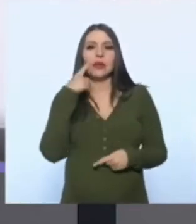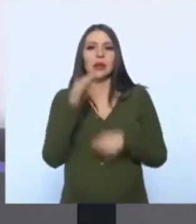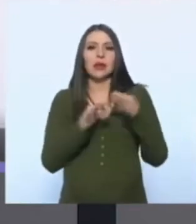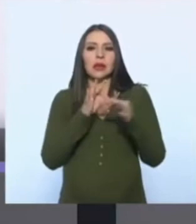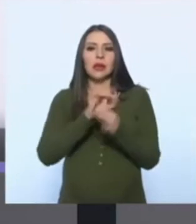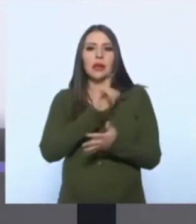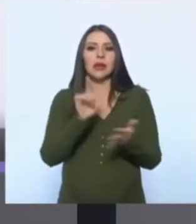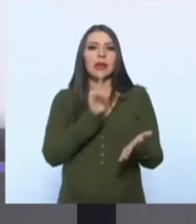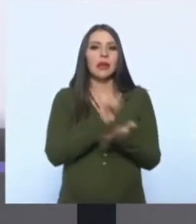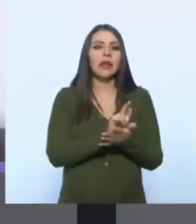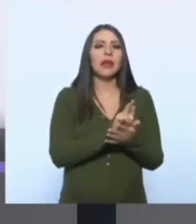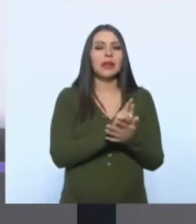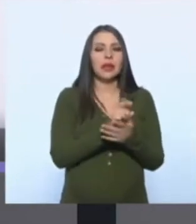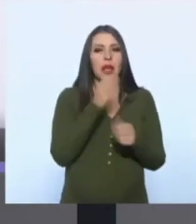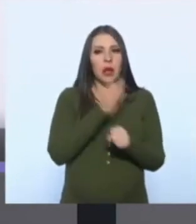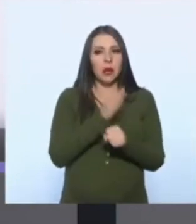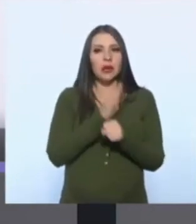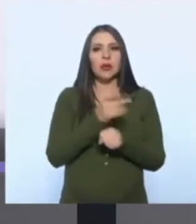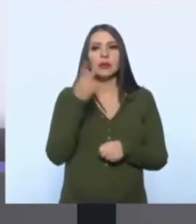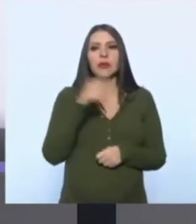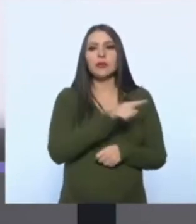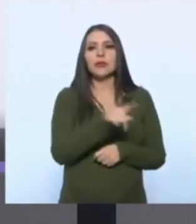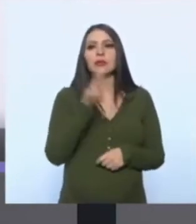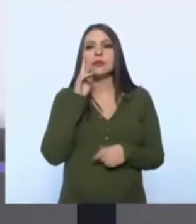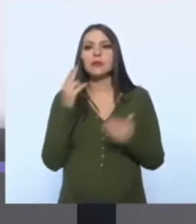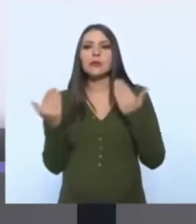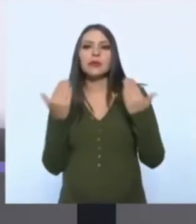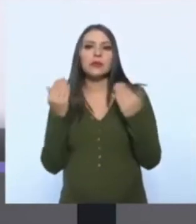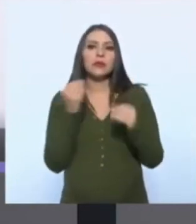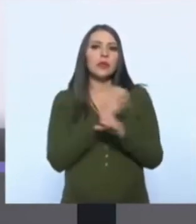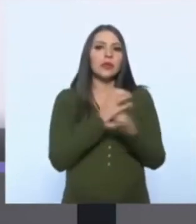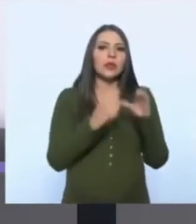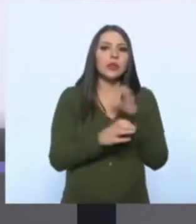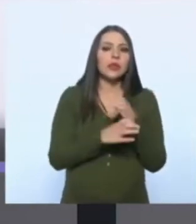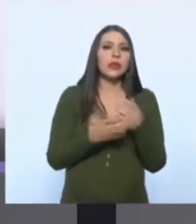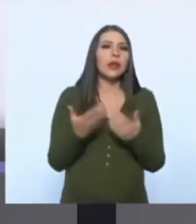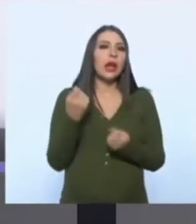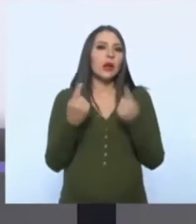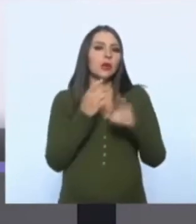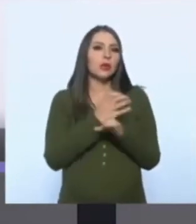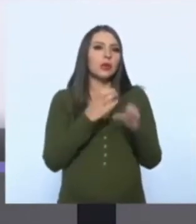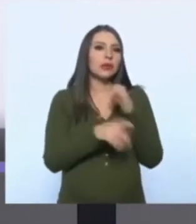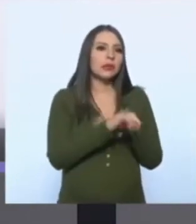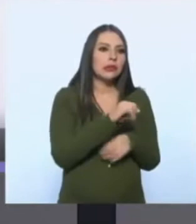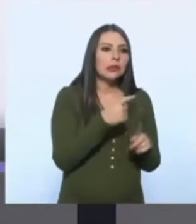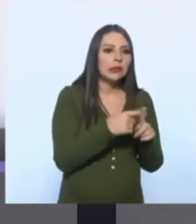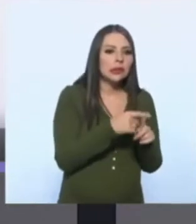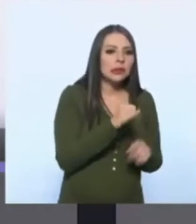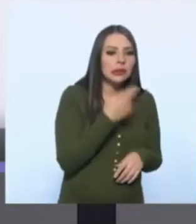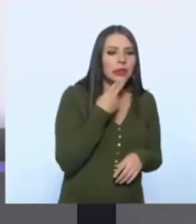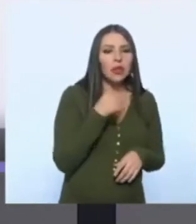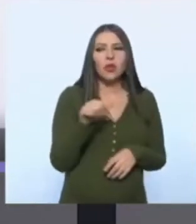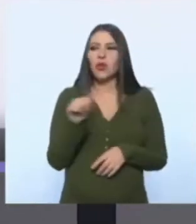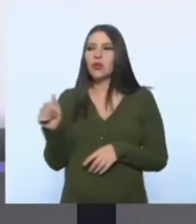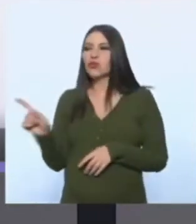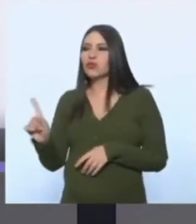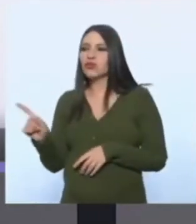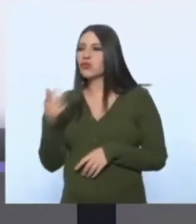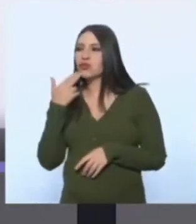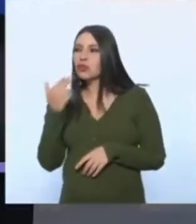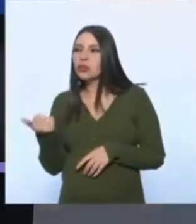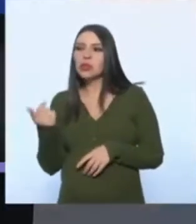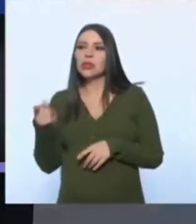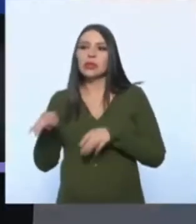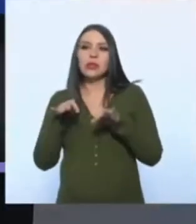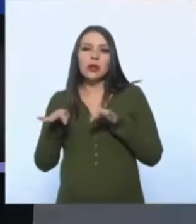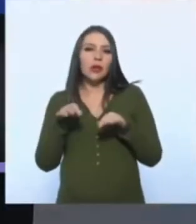todos los matices que tiene, ¿no? Esta parte sirve, esta no, nosotros operamos así. Y entonces estamos